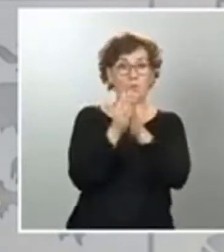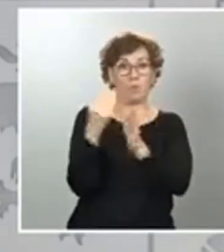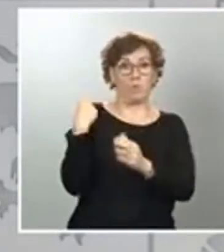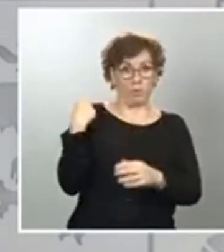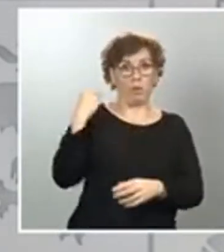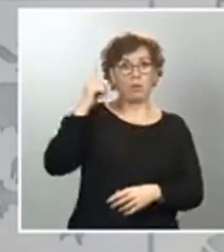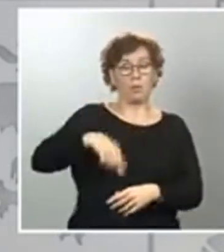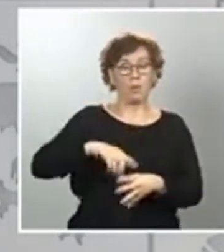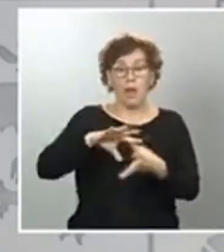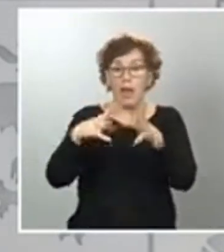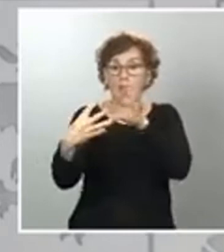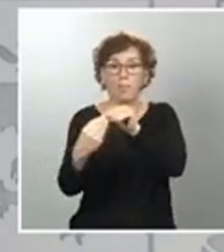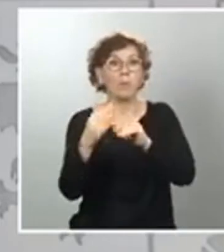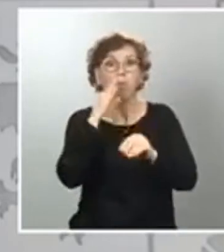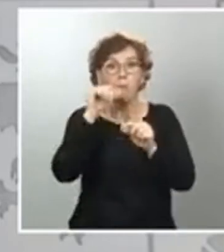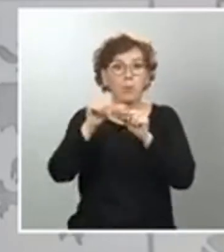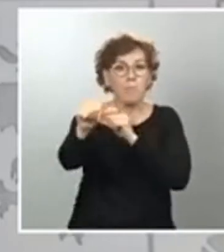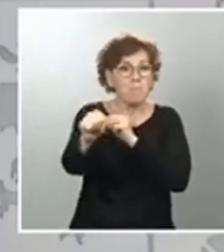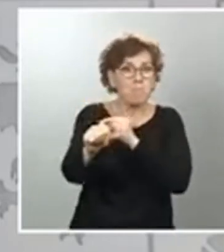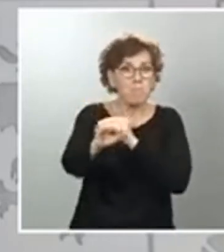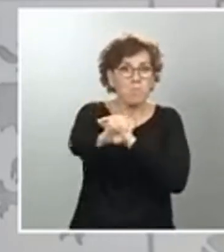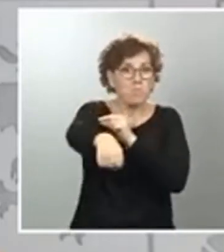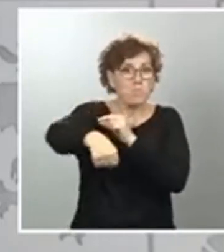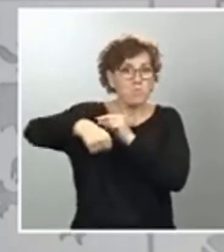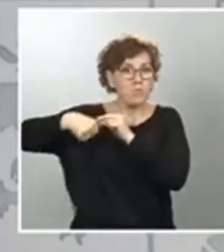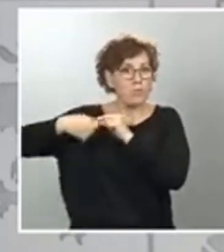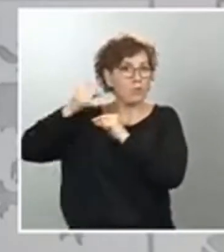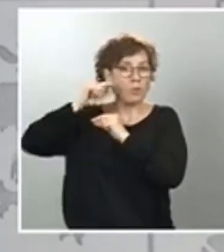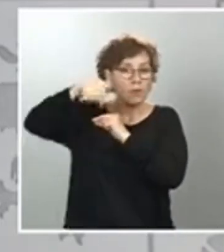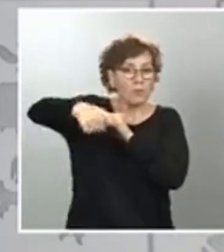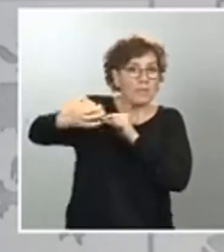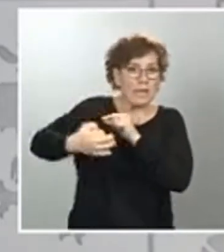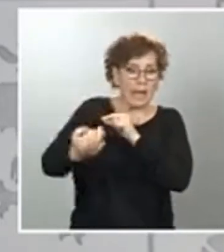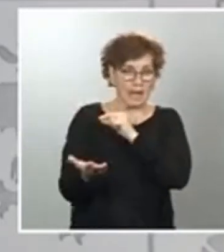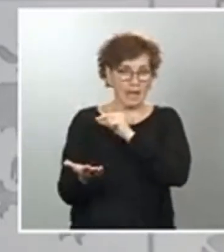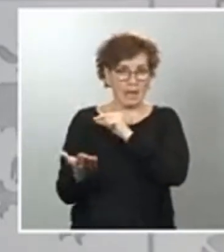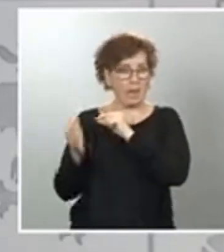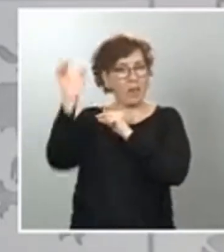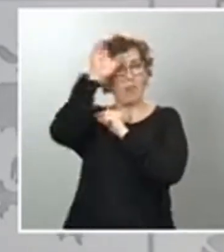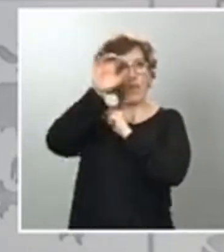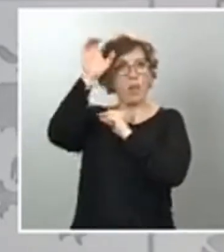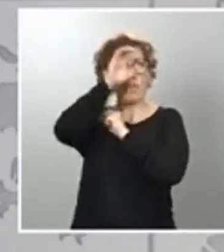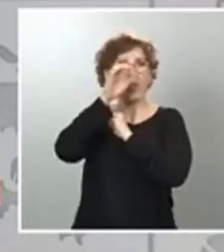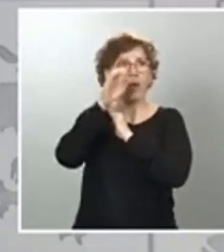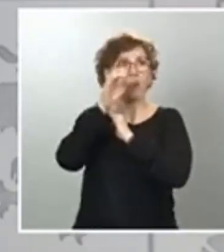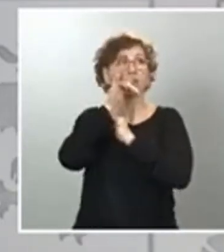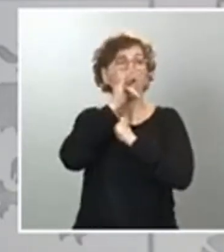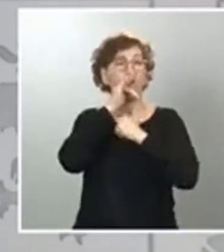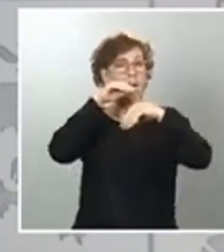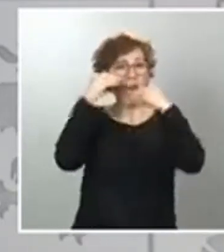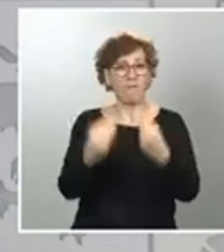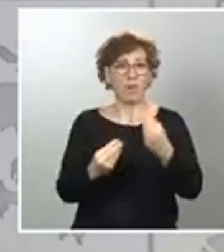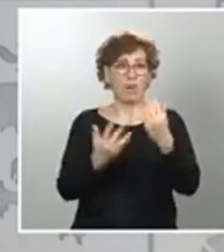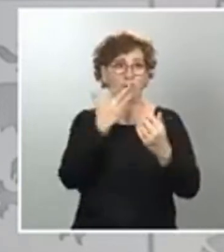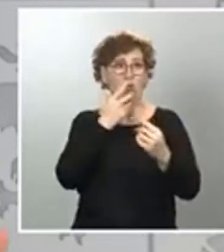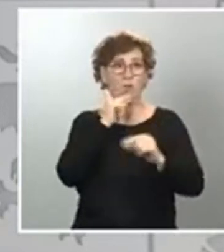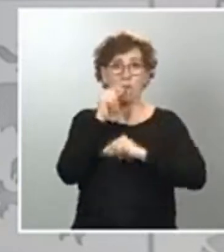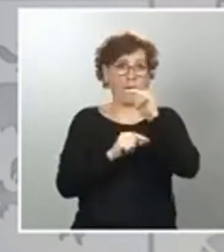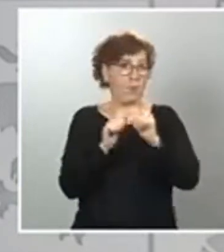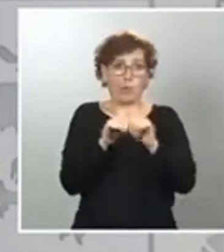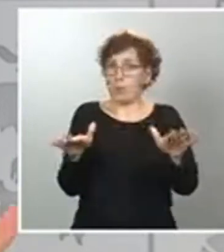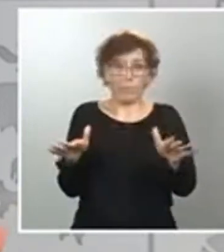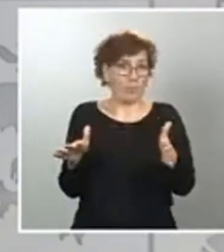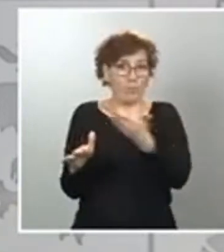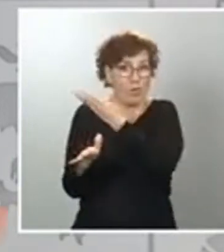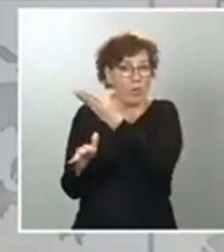sabemos a lo que nos estamos enfrentando. La ciencia todavía desconoce muchos aspectos de este virus. La ciencia está investigando a